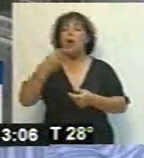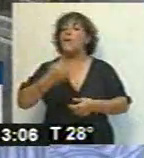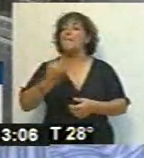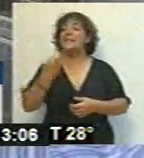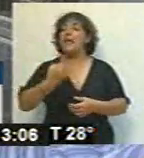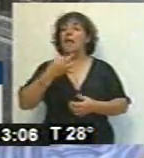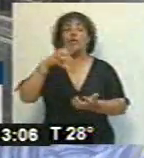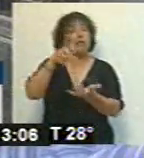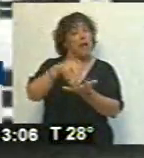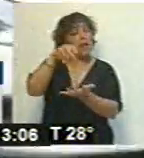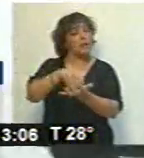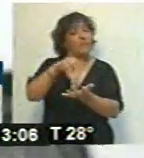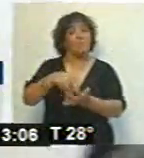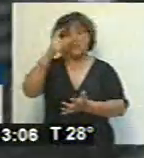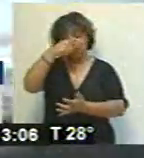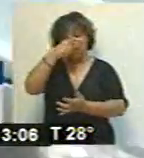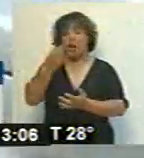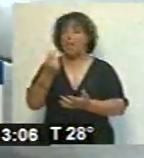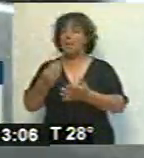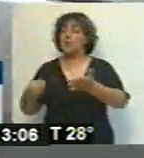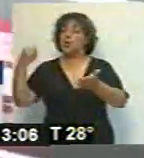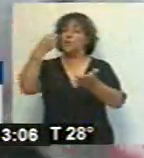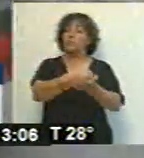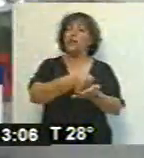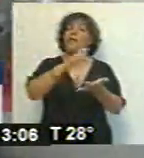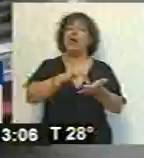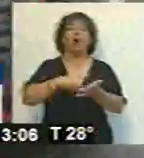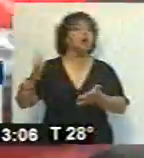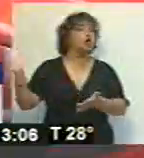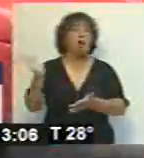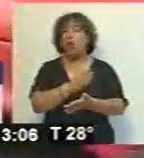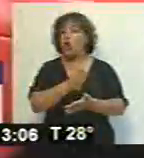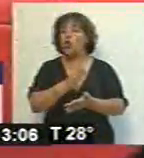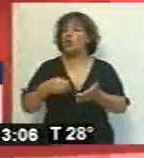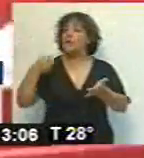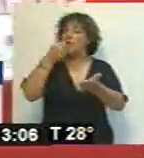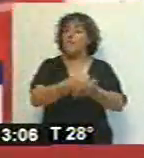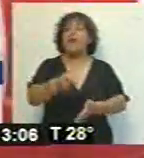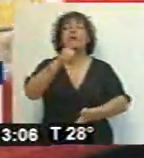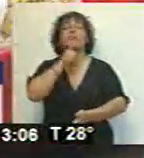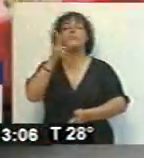señores empresarios depositen todo lo que les corresponda por este tributo.